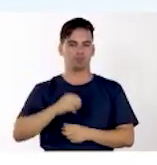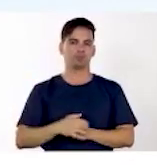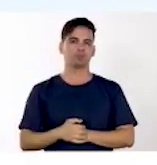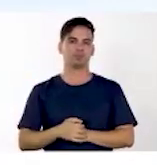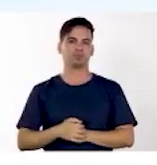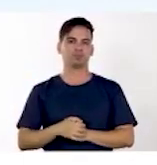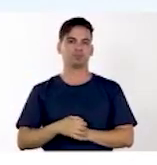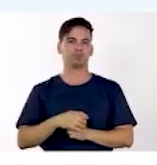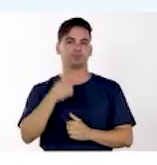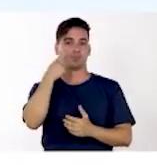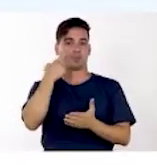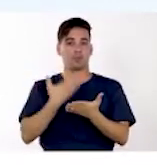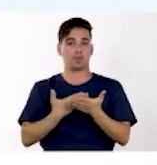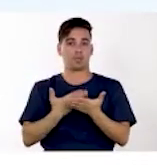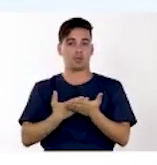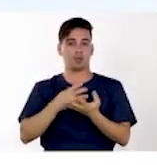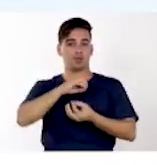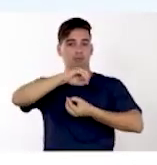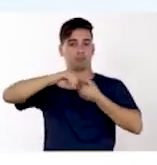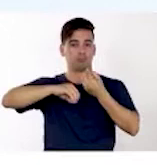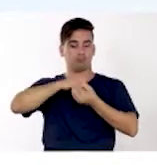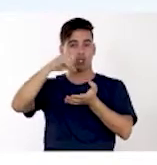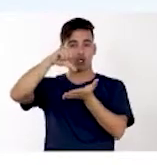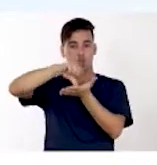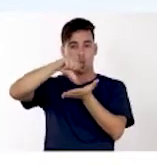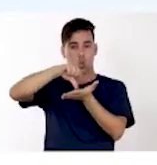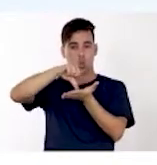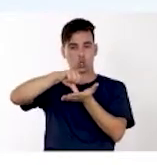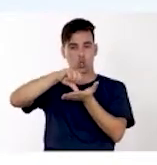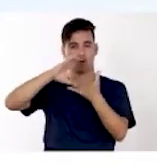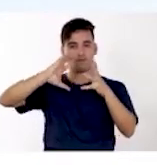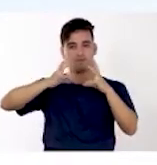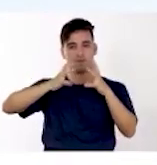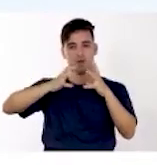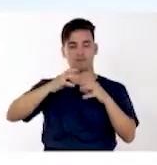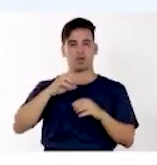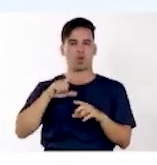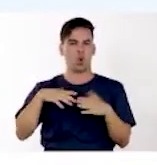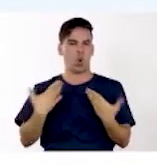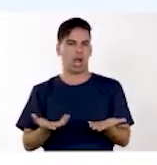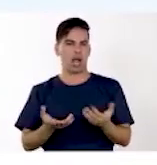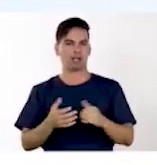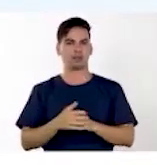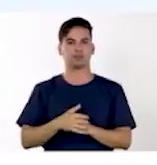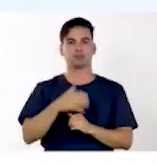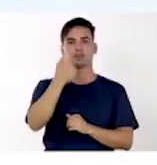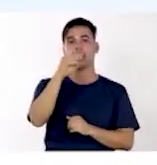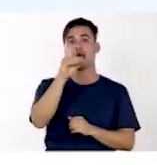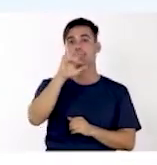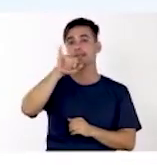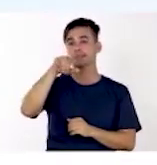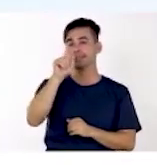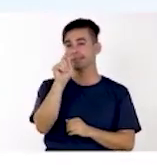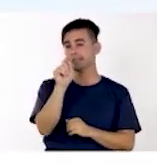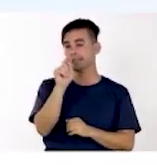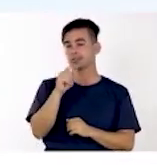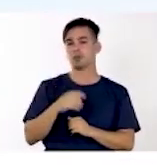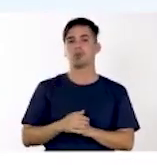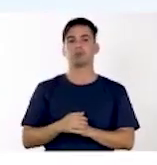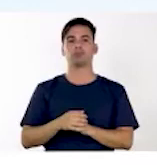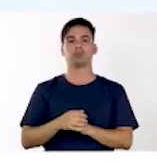Reconocimiento de los modificadores del núcleo, si los hubiera. ¿Cuáles son los modificadores? Puede ser un adjetivo, puede ser